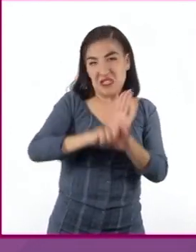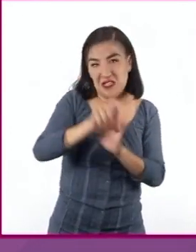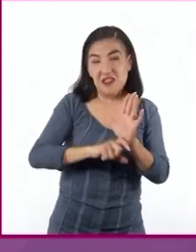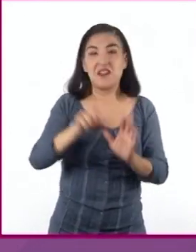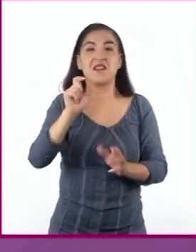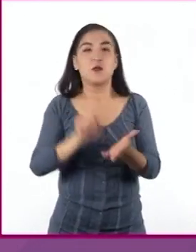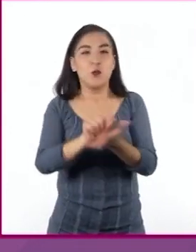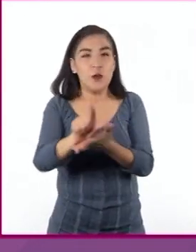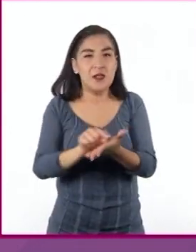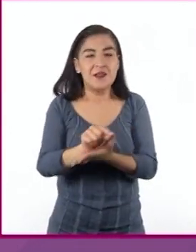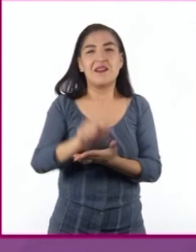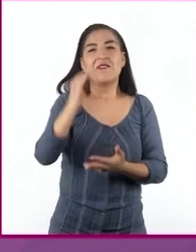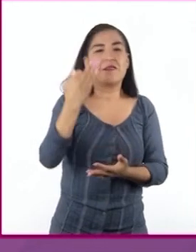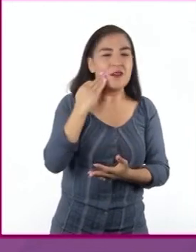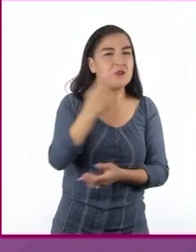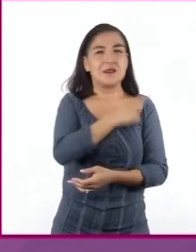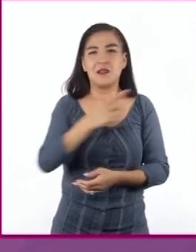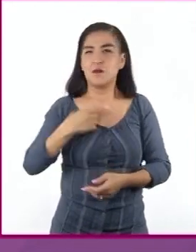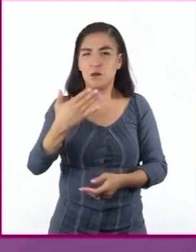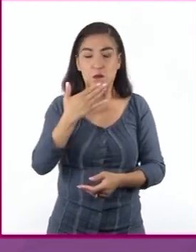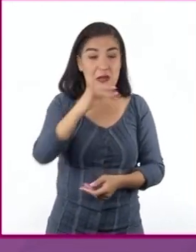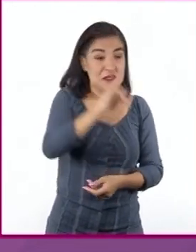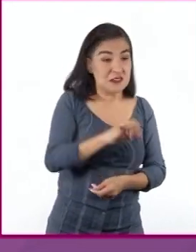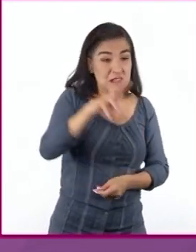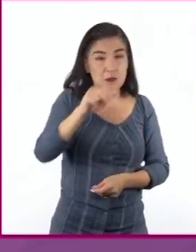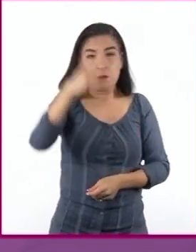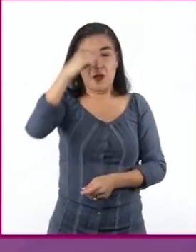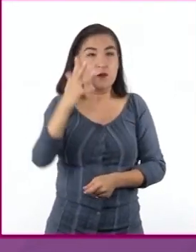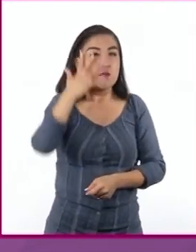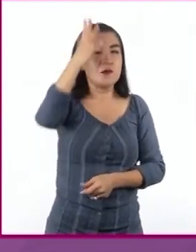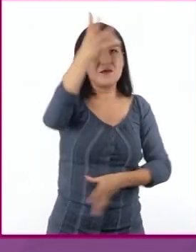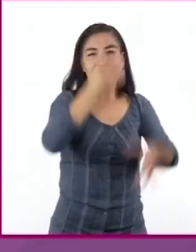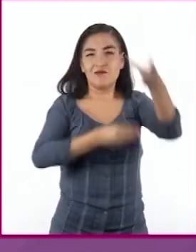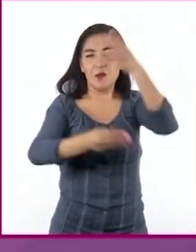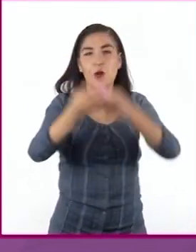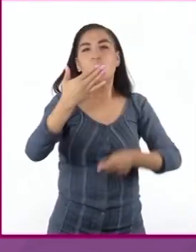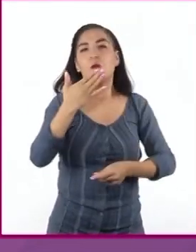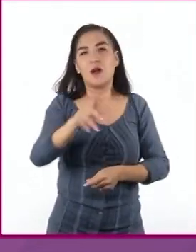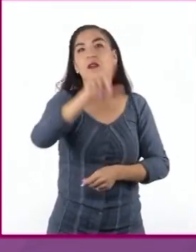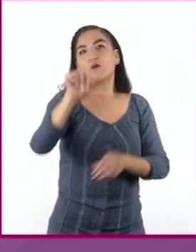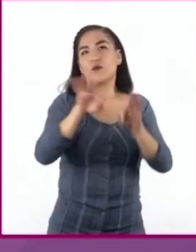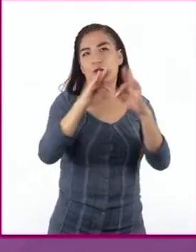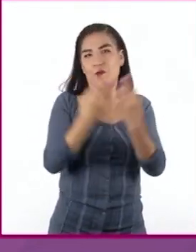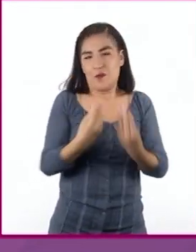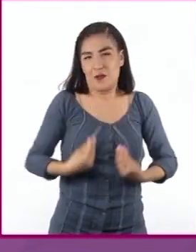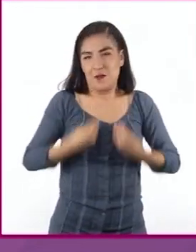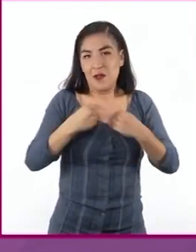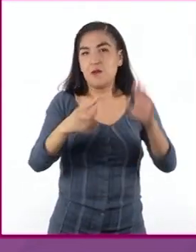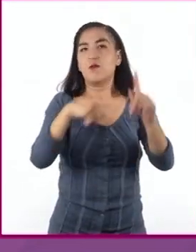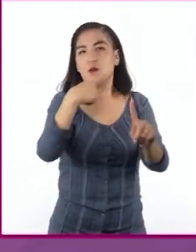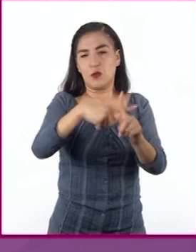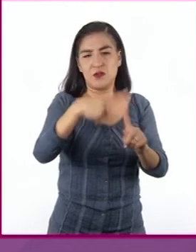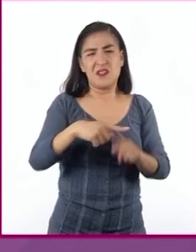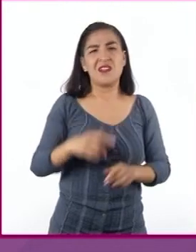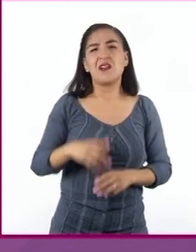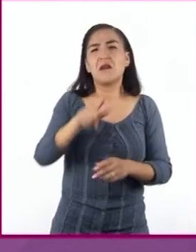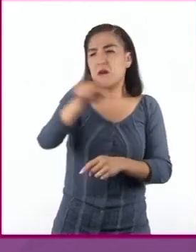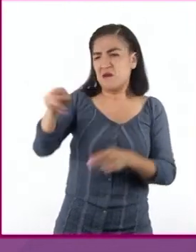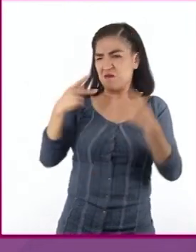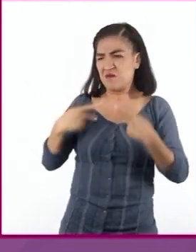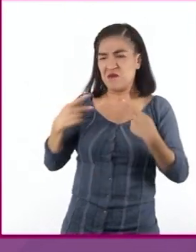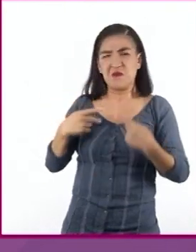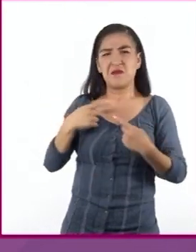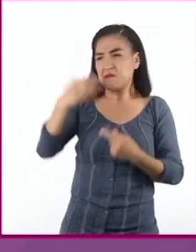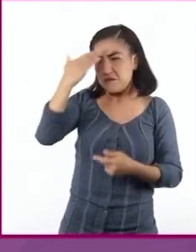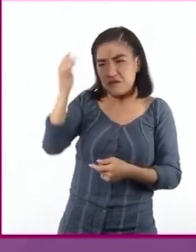contribuya de manera positiva en sus aprendizajes, metas y forma de vida. Eviten estar en contacto con personas que no conocen o que pongan